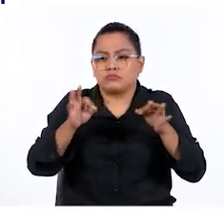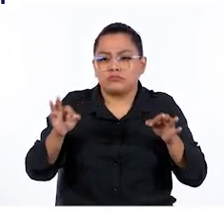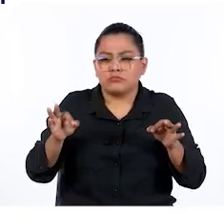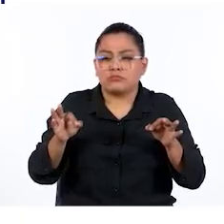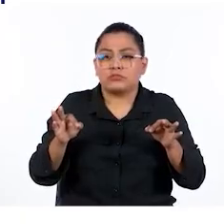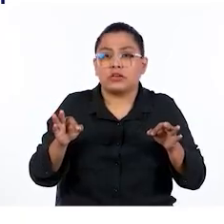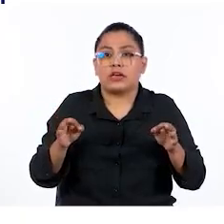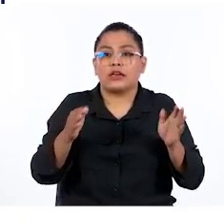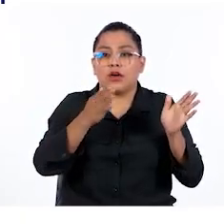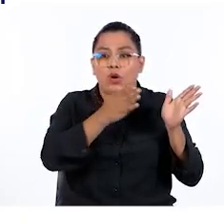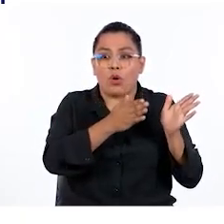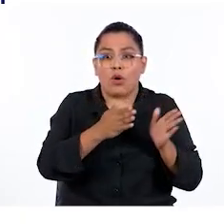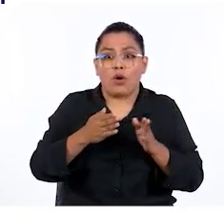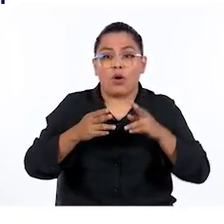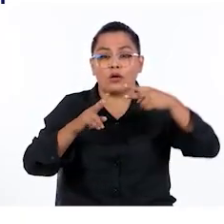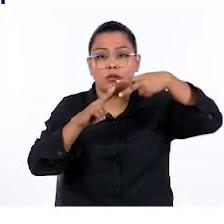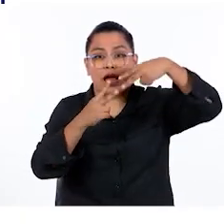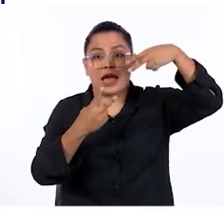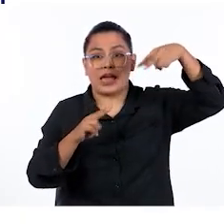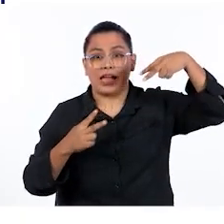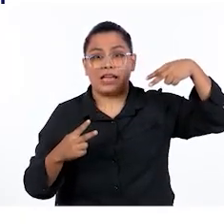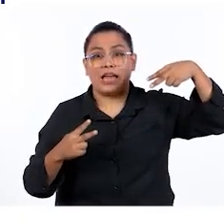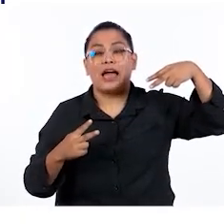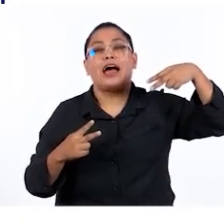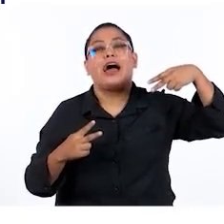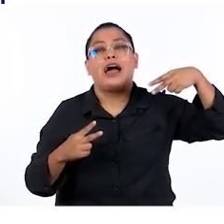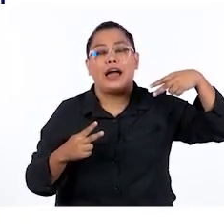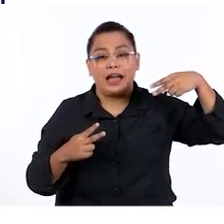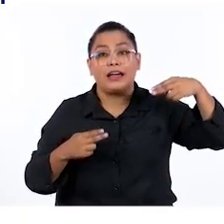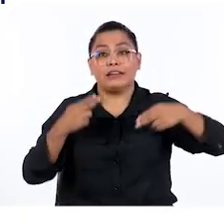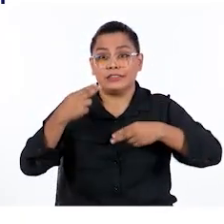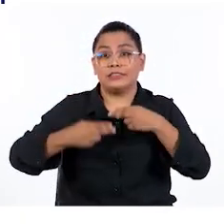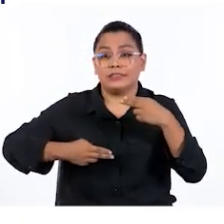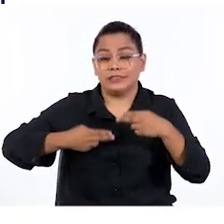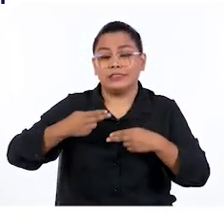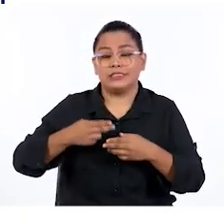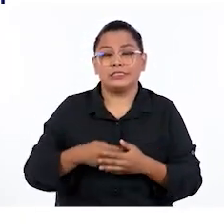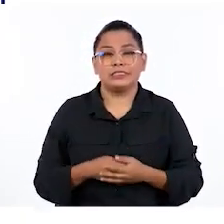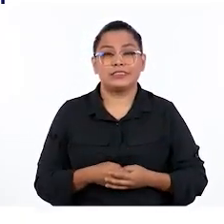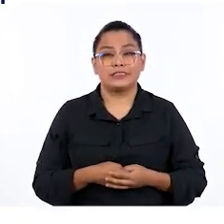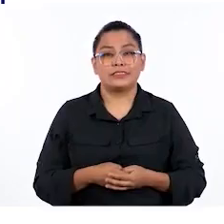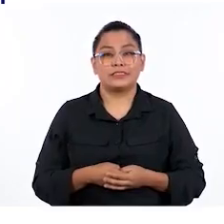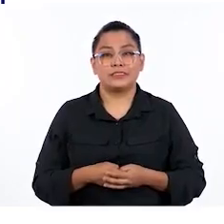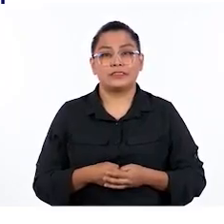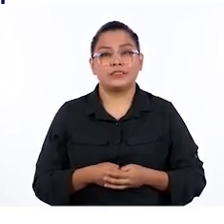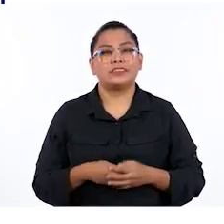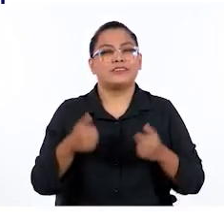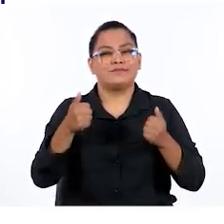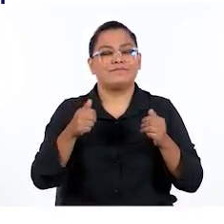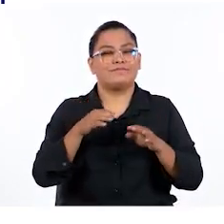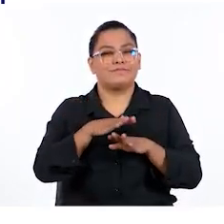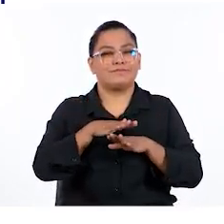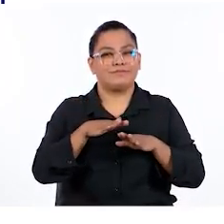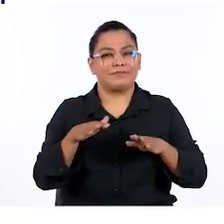en secuencias de ADN que llevan nuestros genes. Muy bien, eso